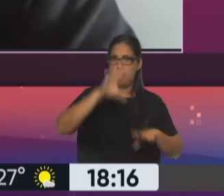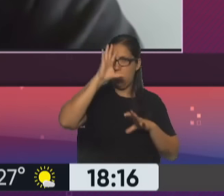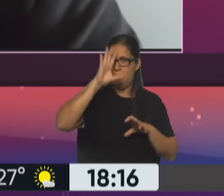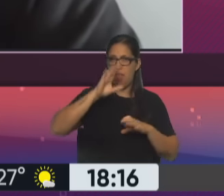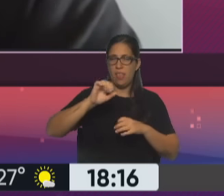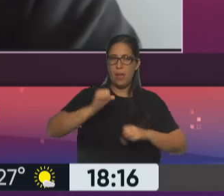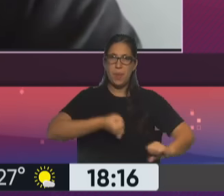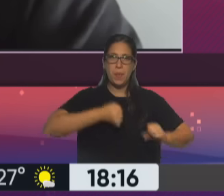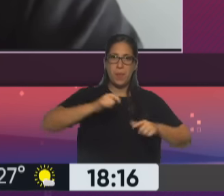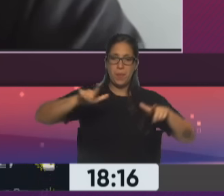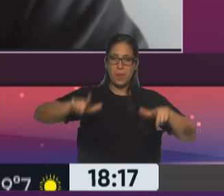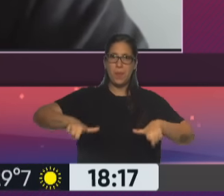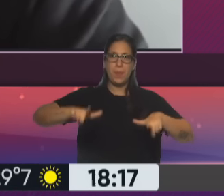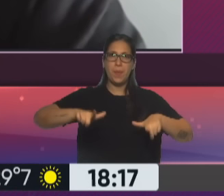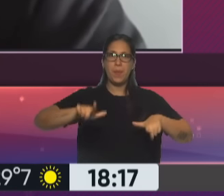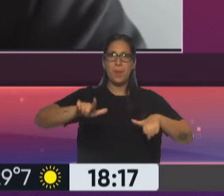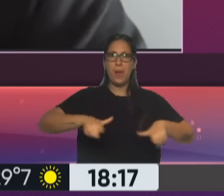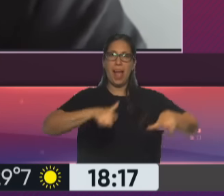que se iban